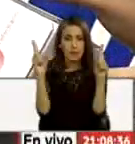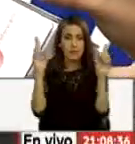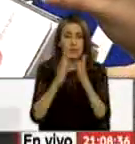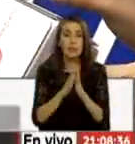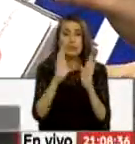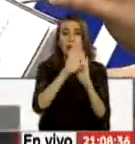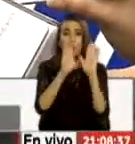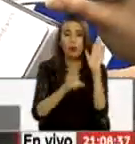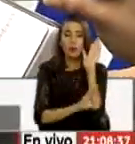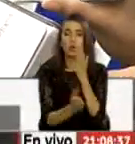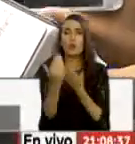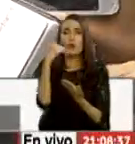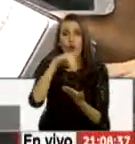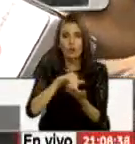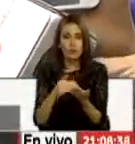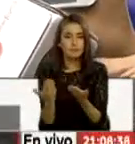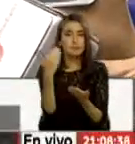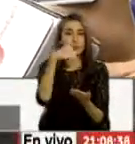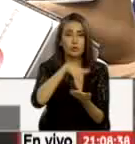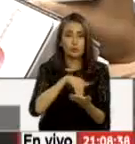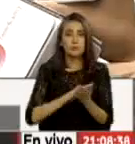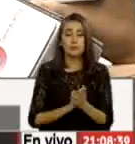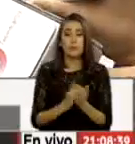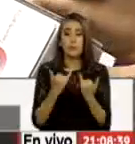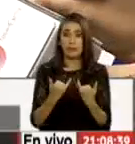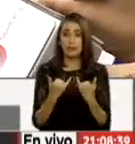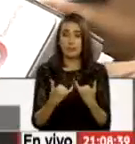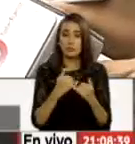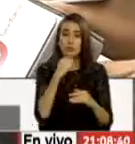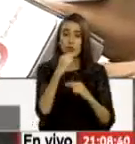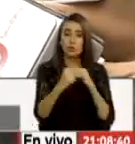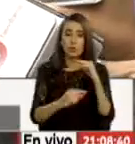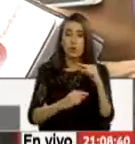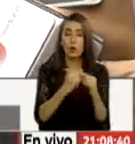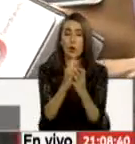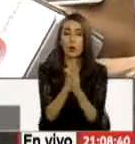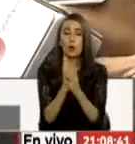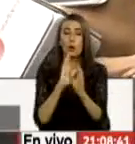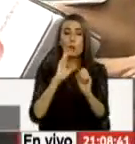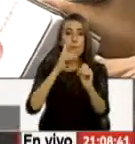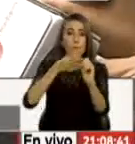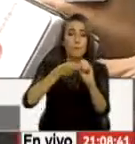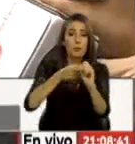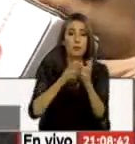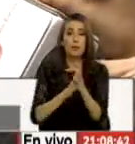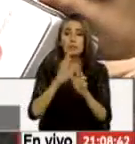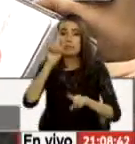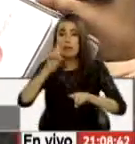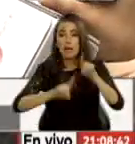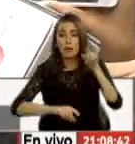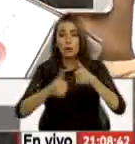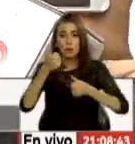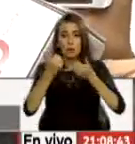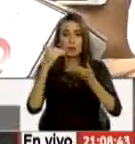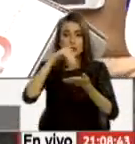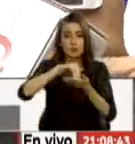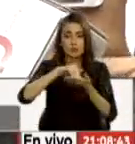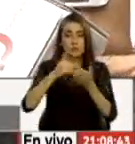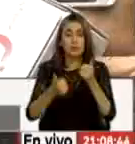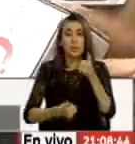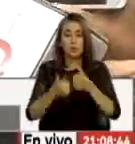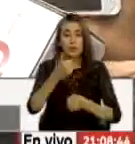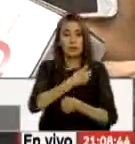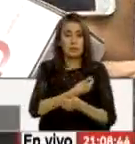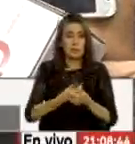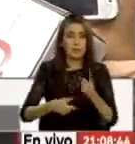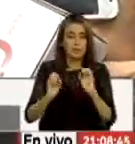más de una vez que esta posibilidad de postularse por varias ocasiones efectivamente demuestra una